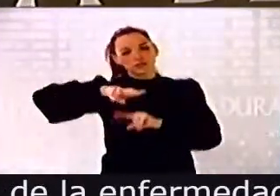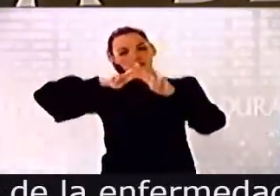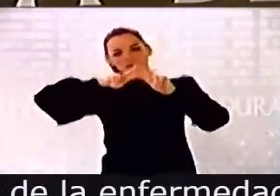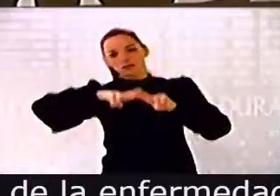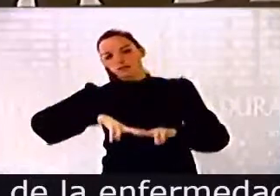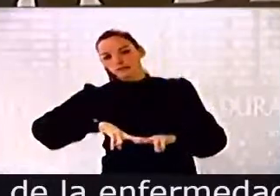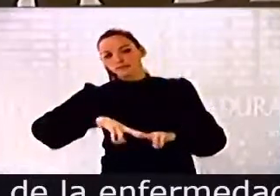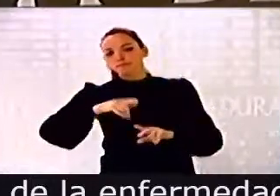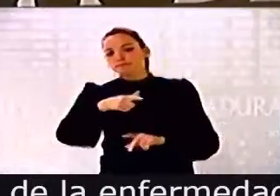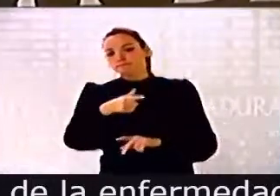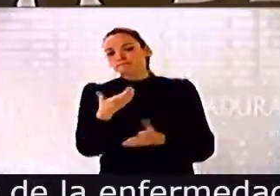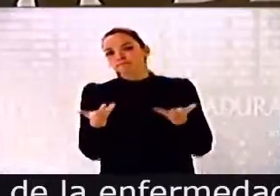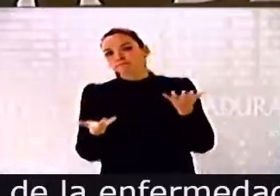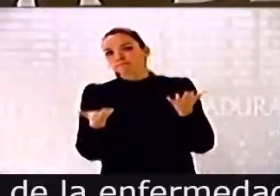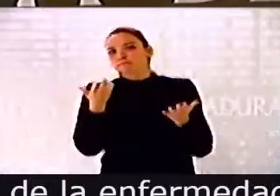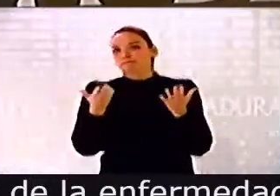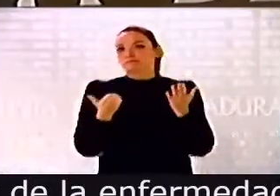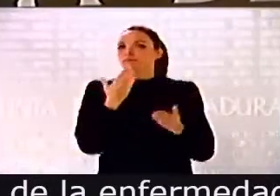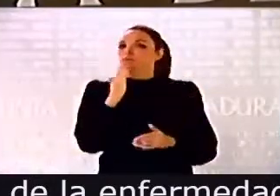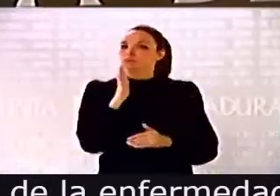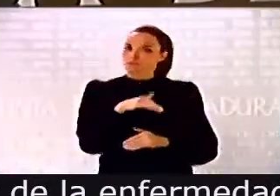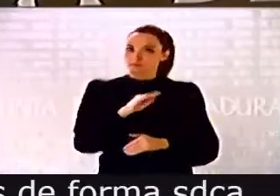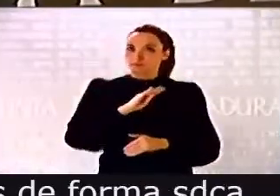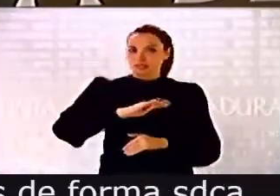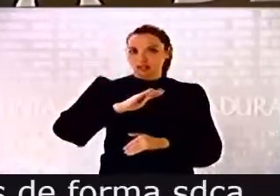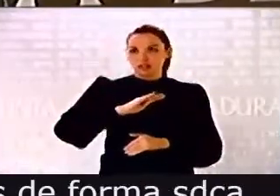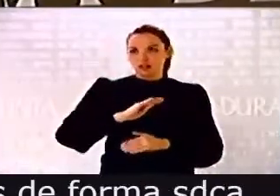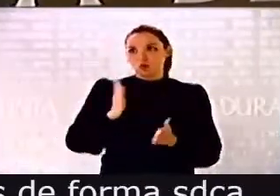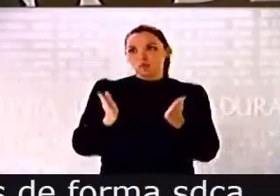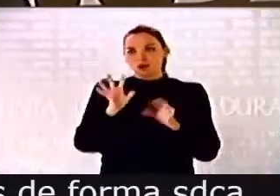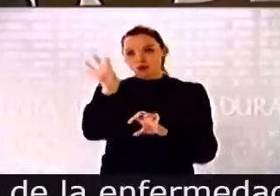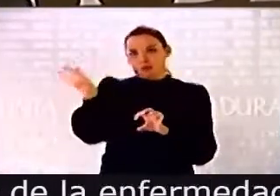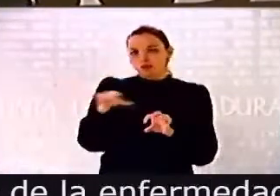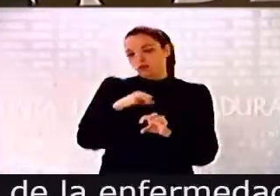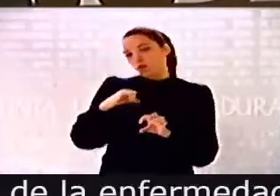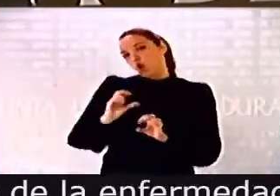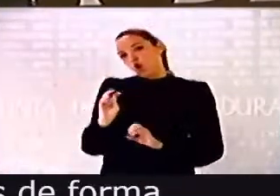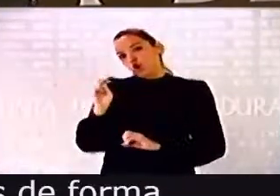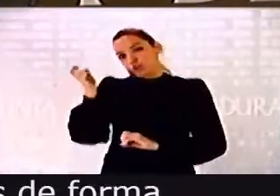mucho más adecuada que otras comunidades autónomas. Parece que si